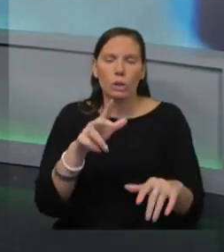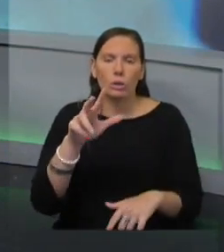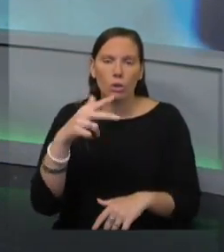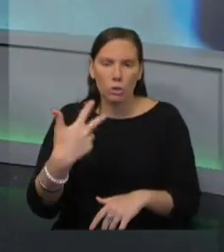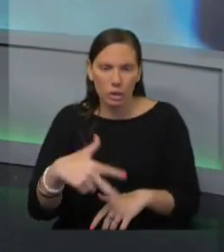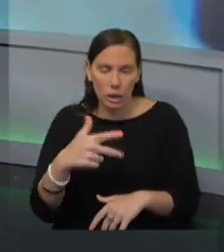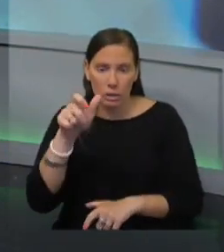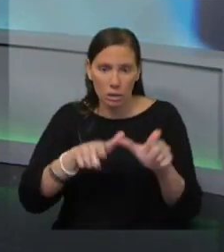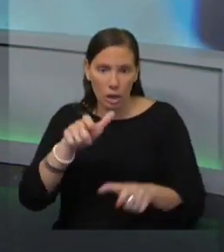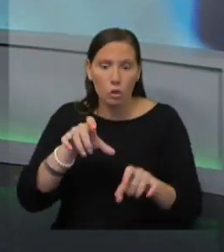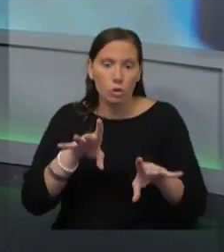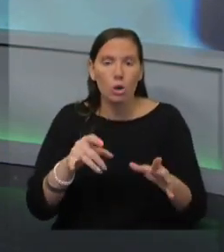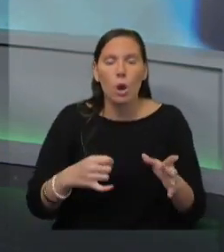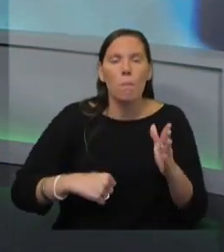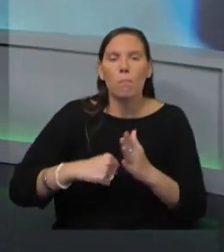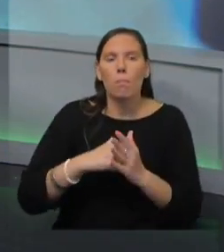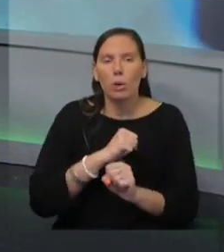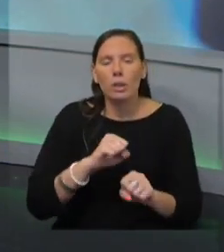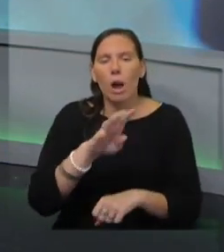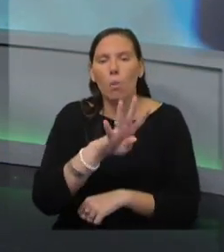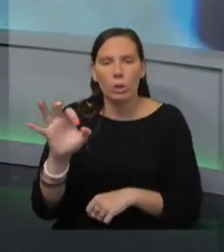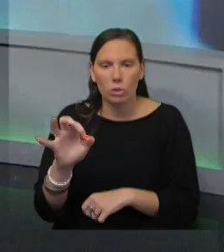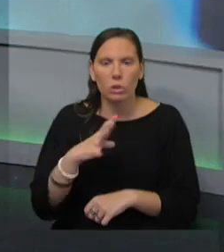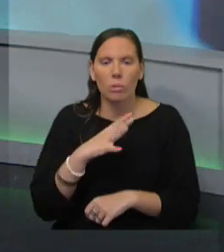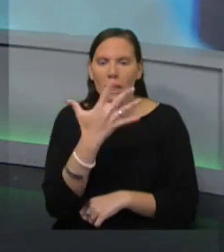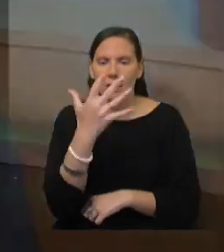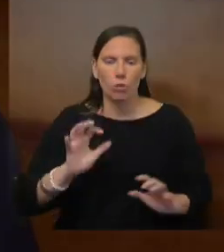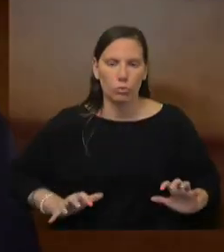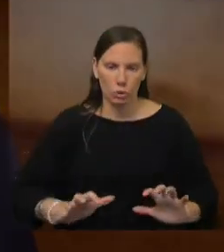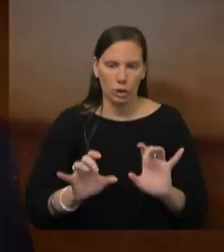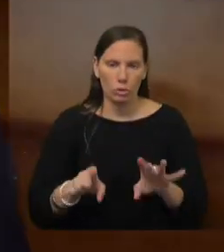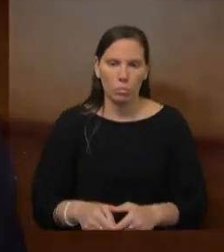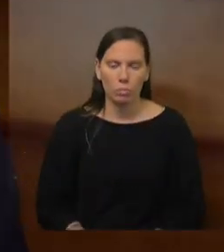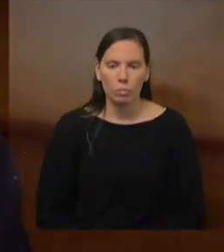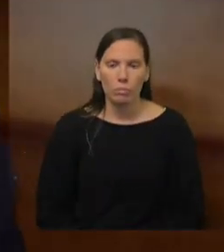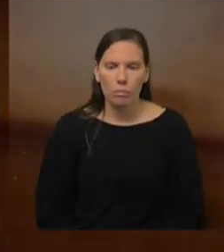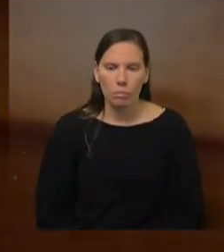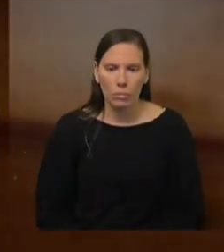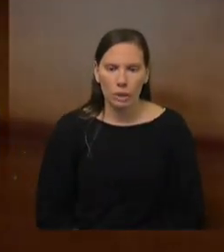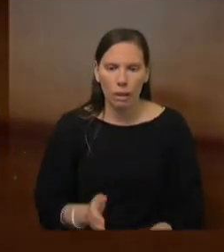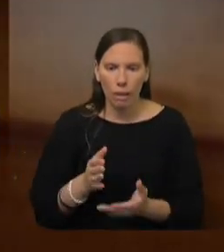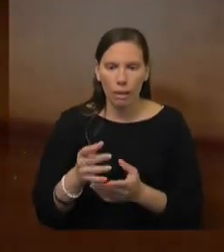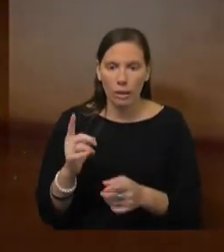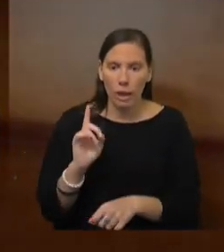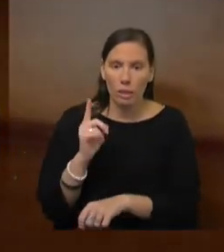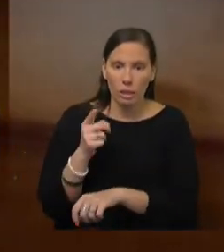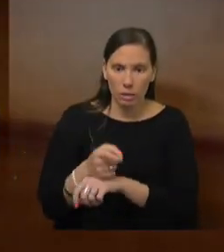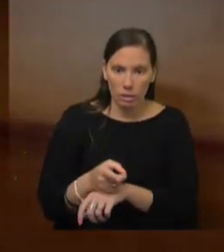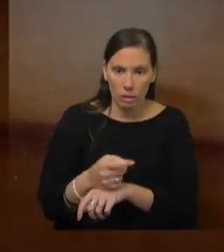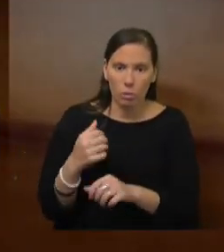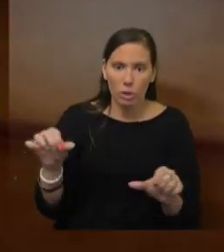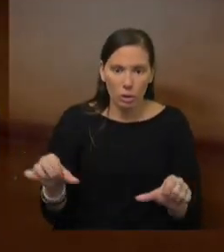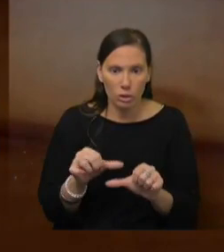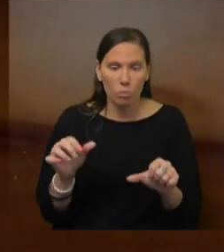espacio apto para 400 y era atendido por cinco guardias y en la línea las medidas que venimos planteando cada vez que